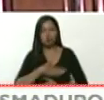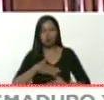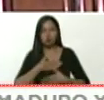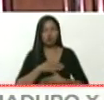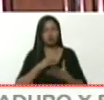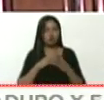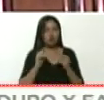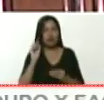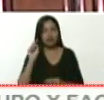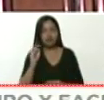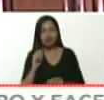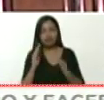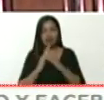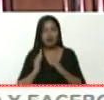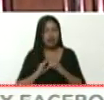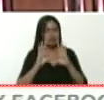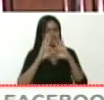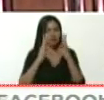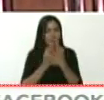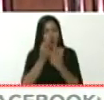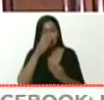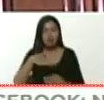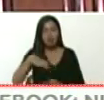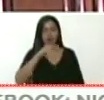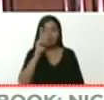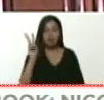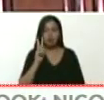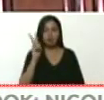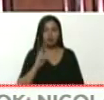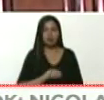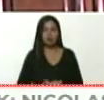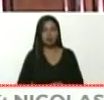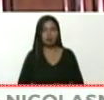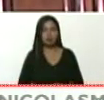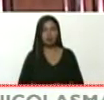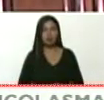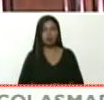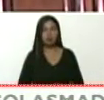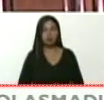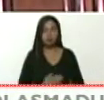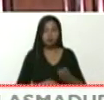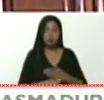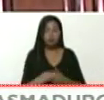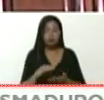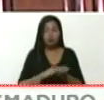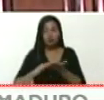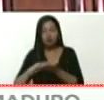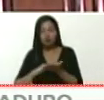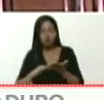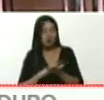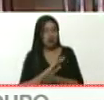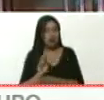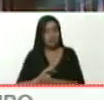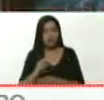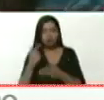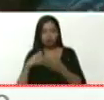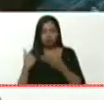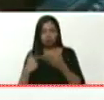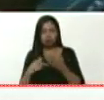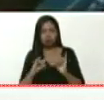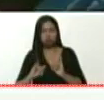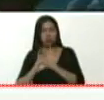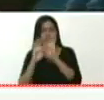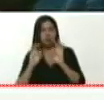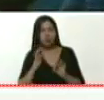necesidades del hogar, de la familia, del pueblo de Venezuela, y para resolver asuntos de todo tipo. En